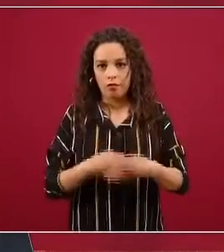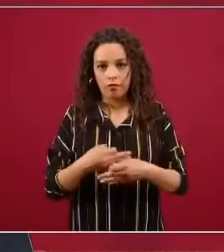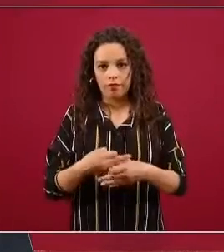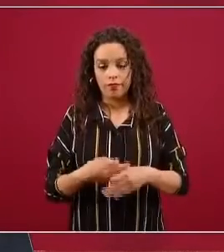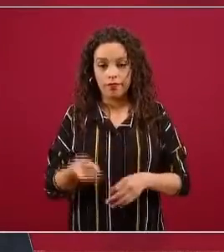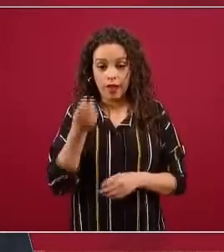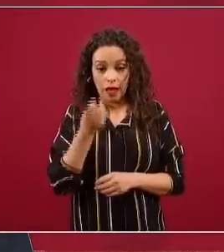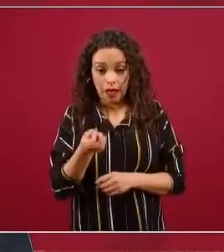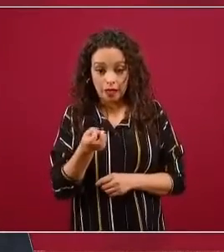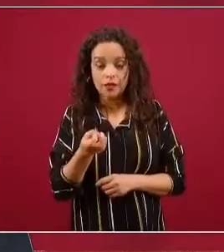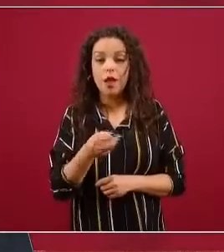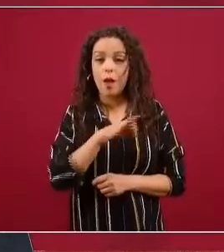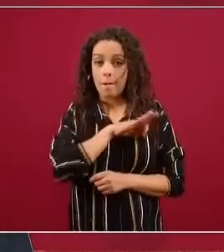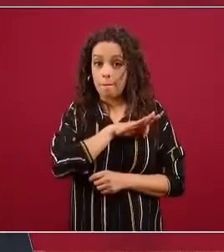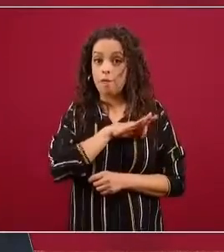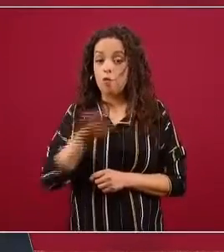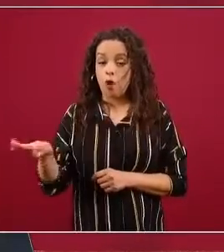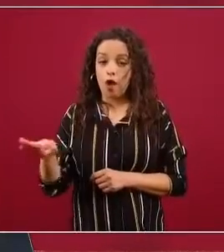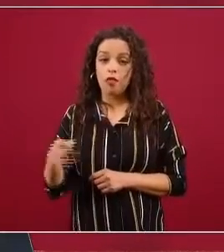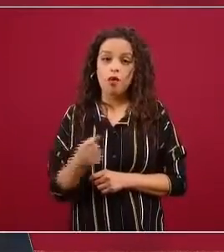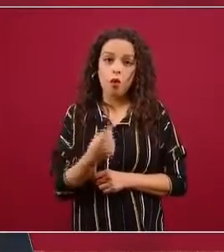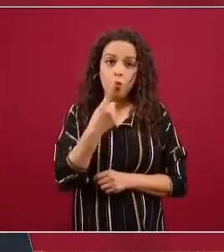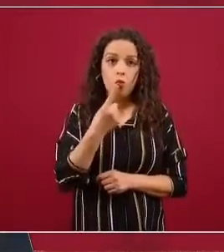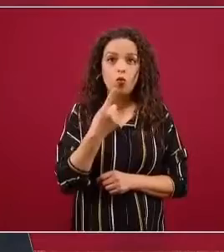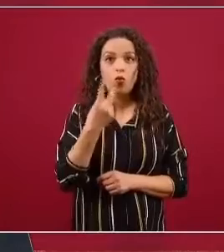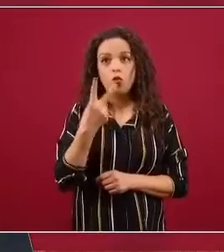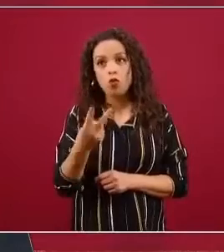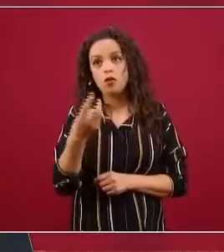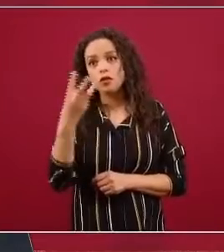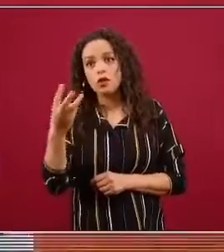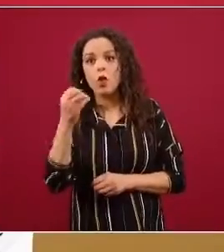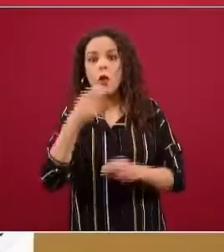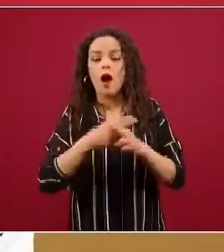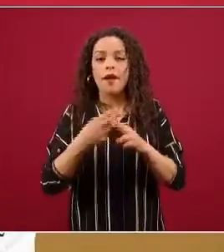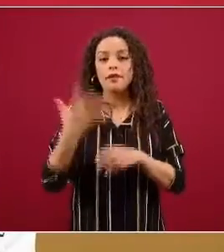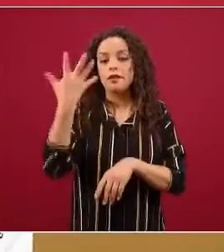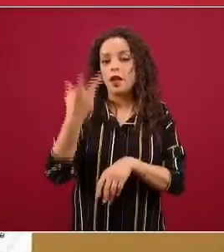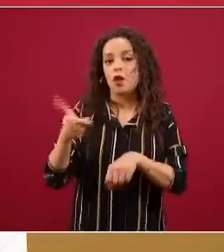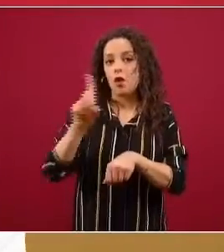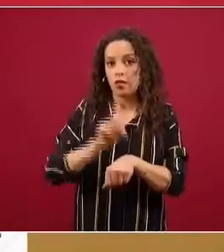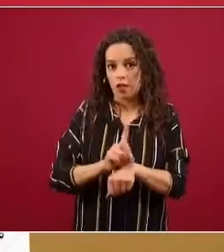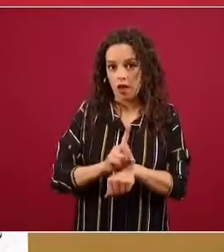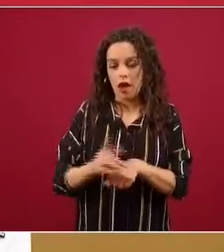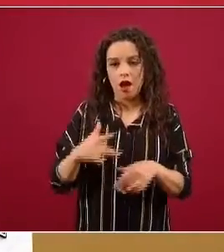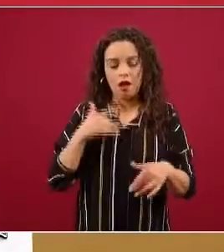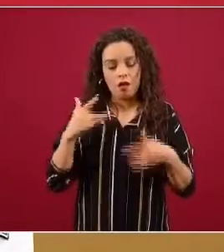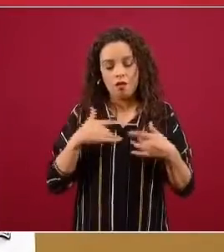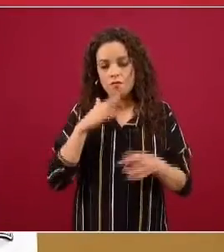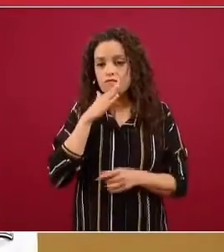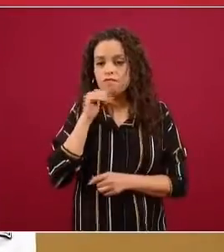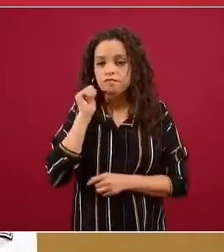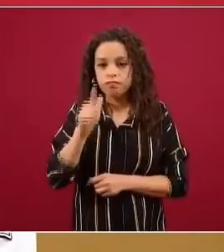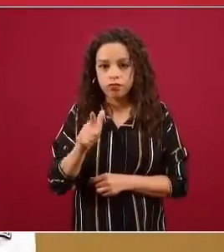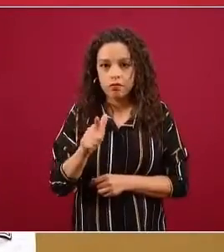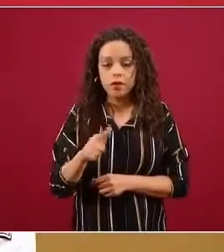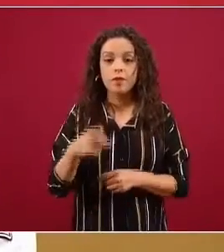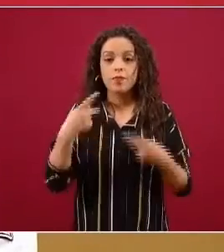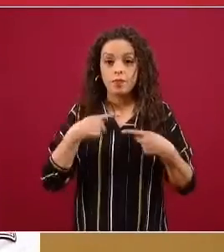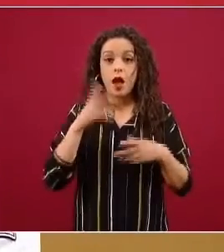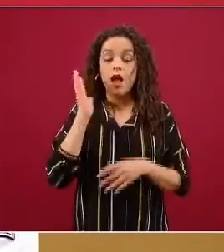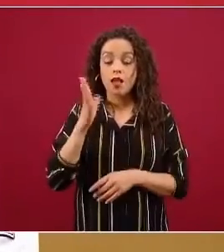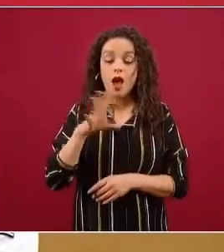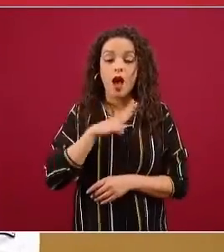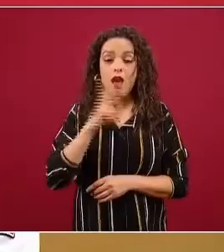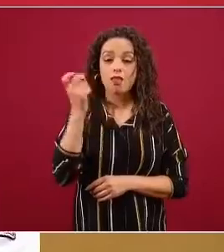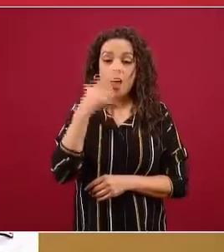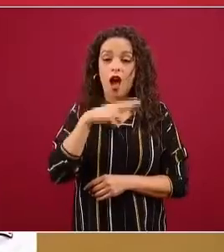durar algunos días, 1, 2, 3, 5 días. Una persona puede estar ya con un daño importante de los